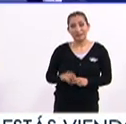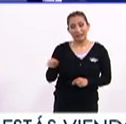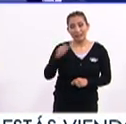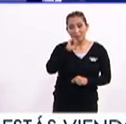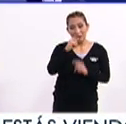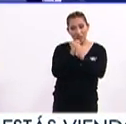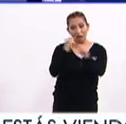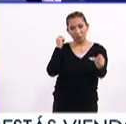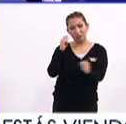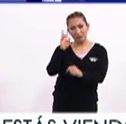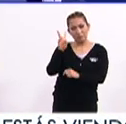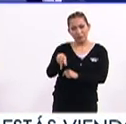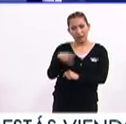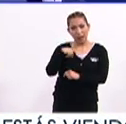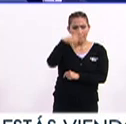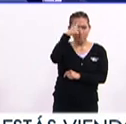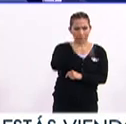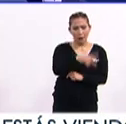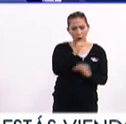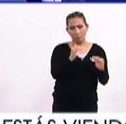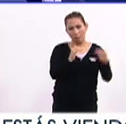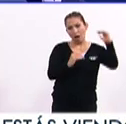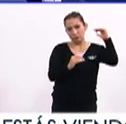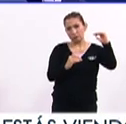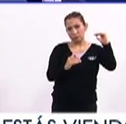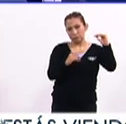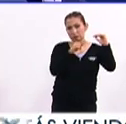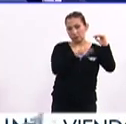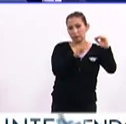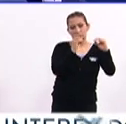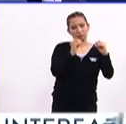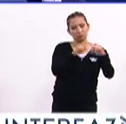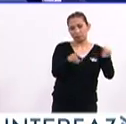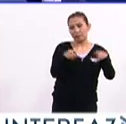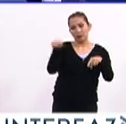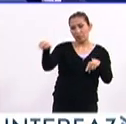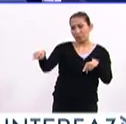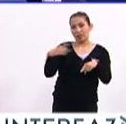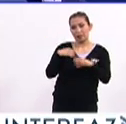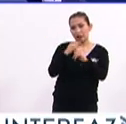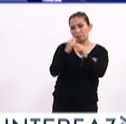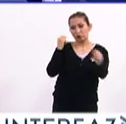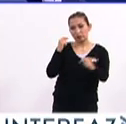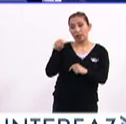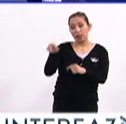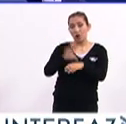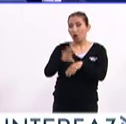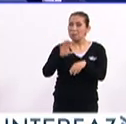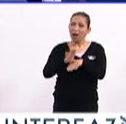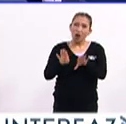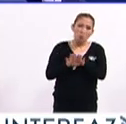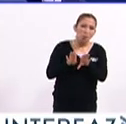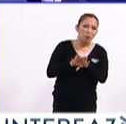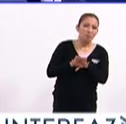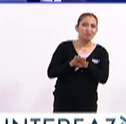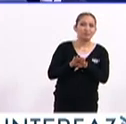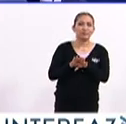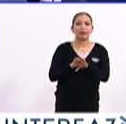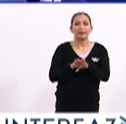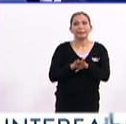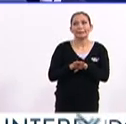Y el transporte, es cierto, creo que México supera en muchos sentidos en eso y Colombia es como un poco